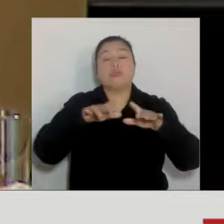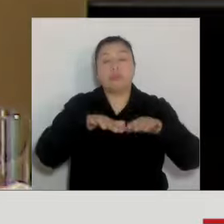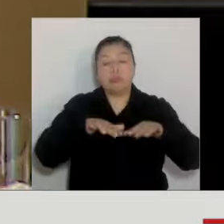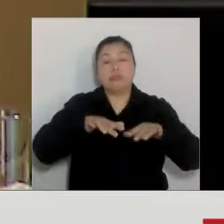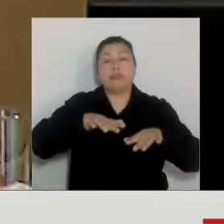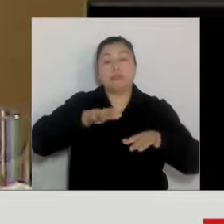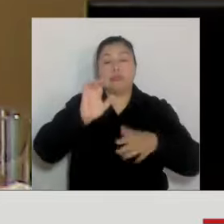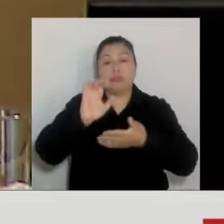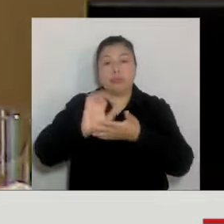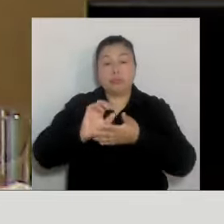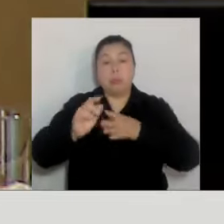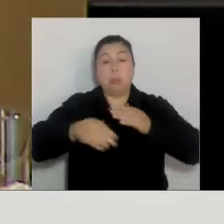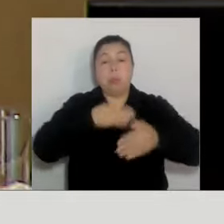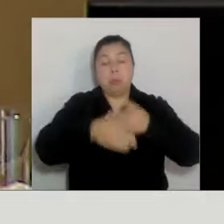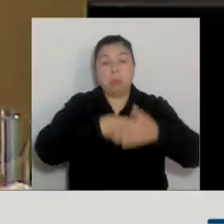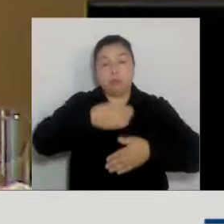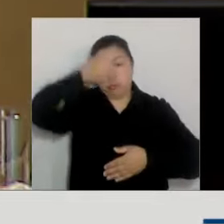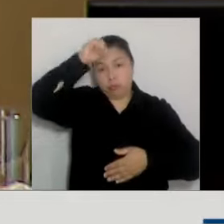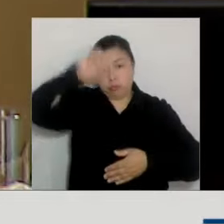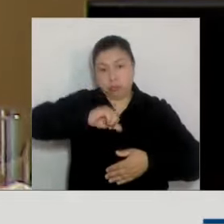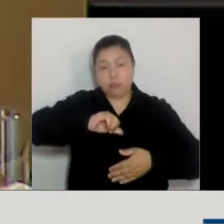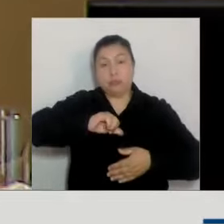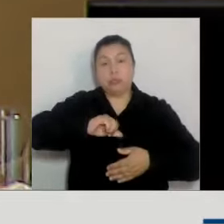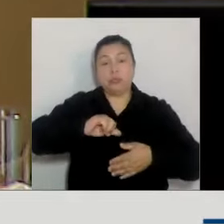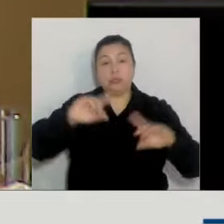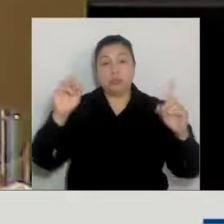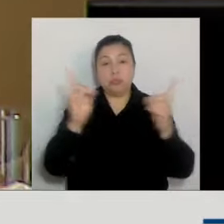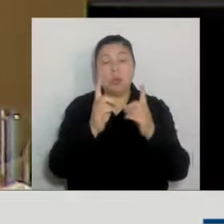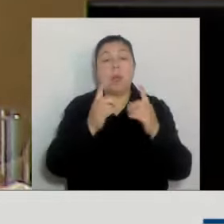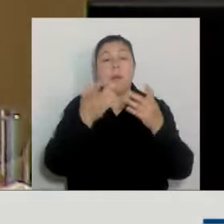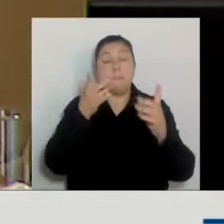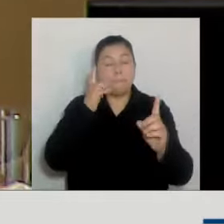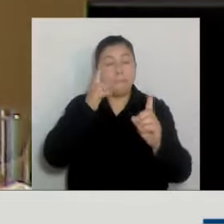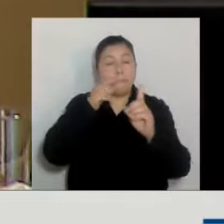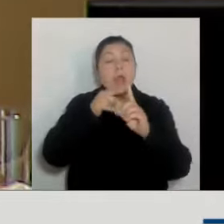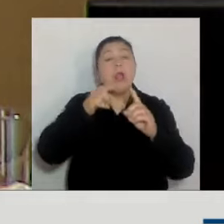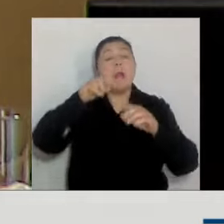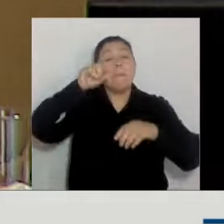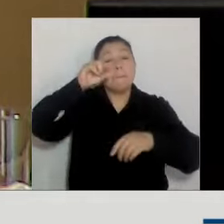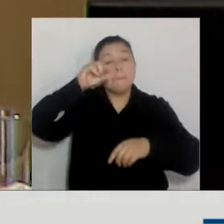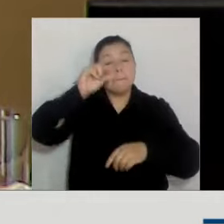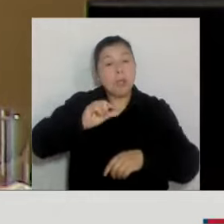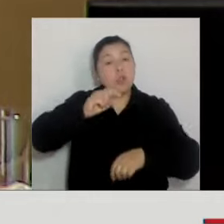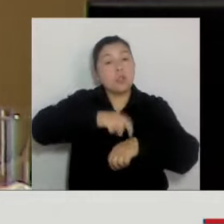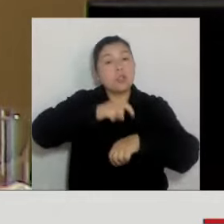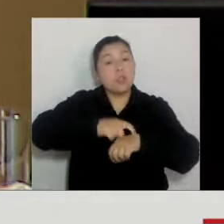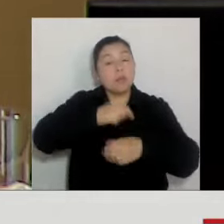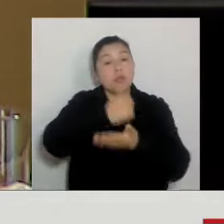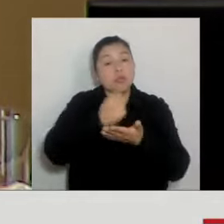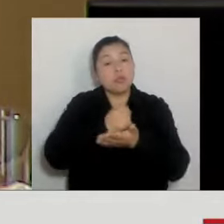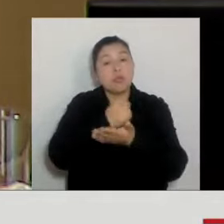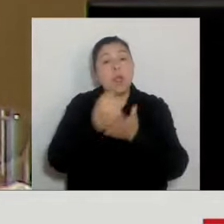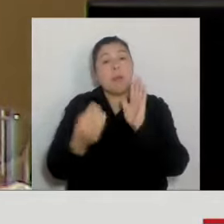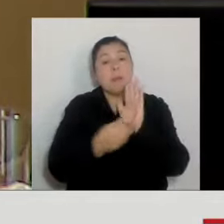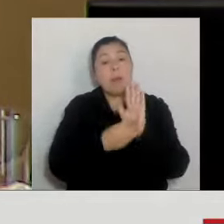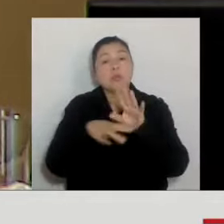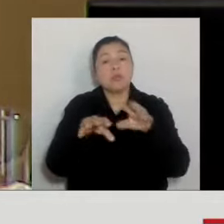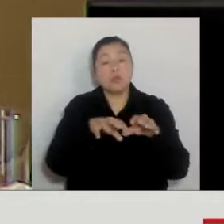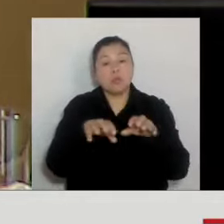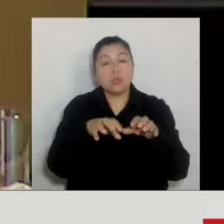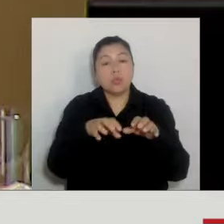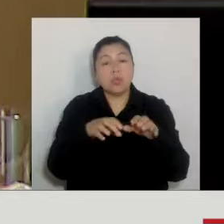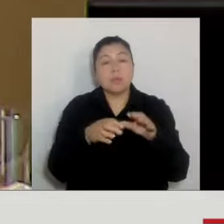administrativo sancionatorio simplificado destinado a disminuir los tiempos de tramitación e incorporar elementos disuasivos más